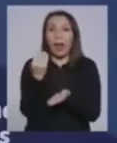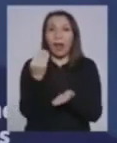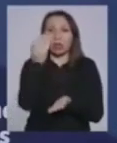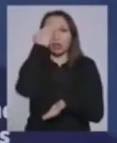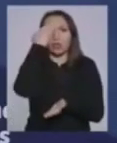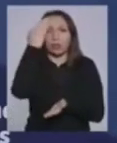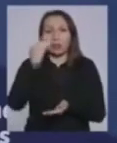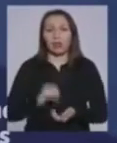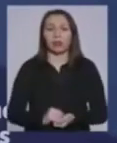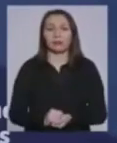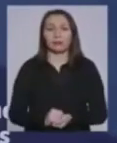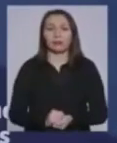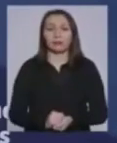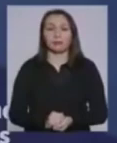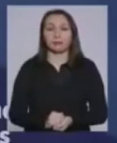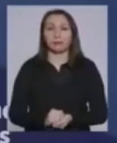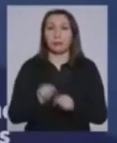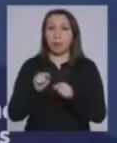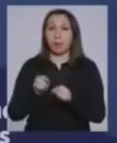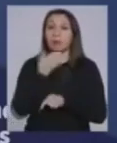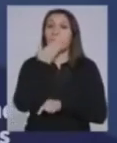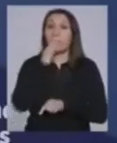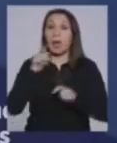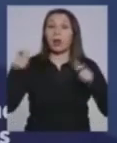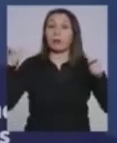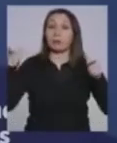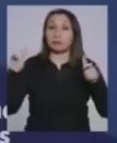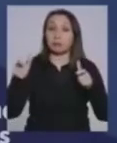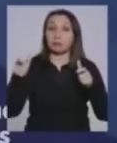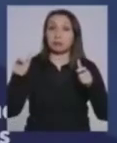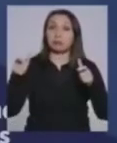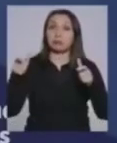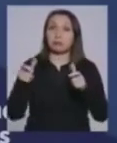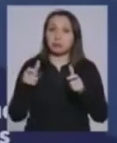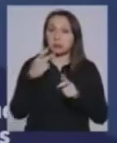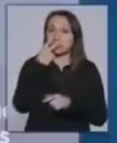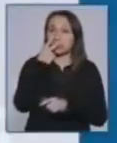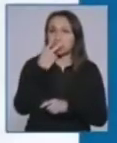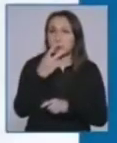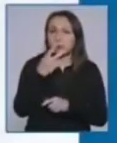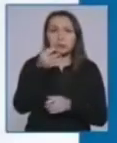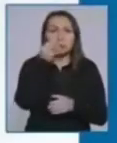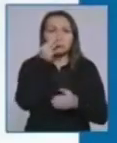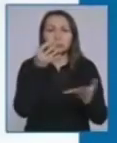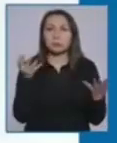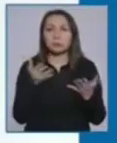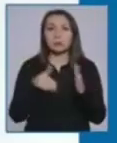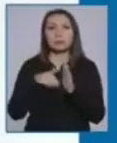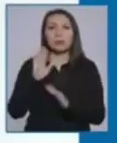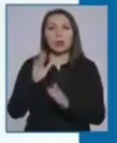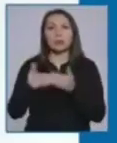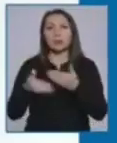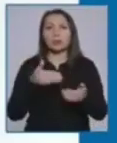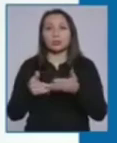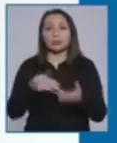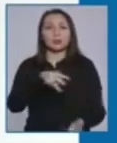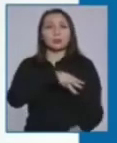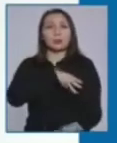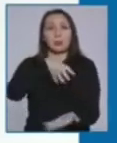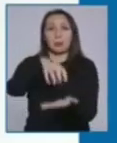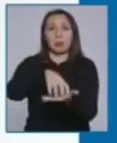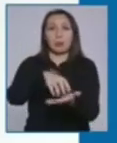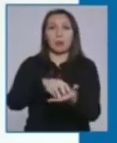días. Esta mejoría se observa sobre todo en la región